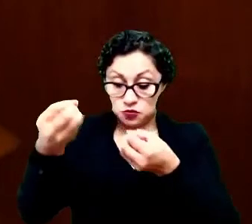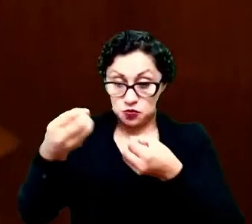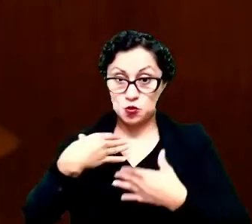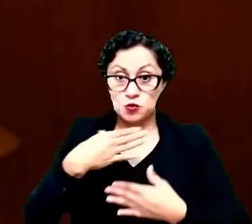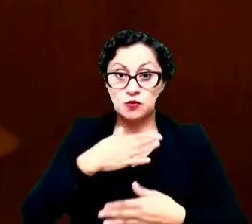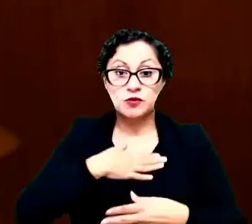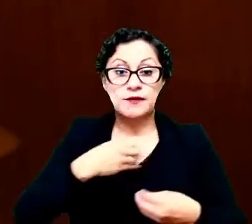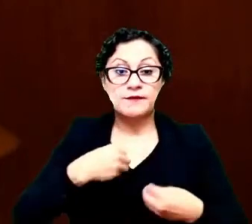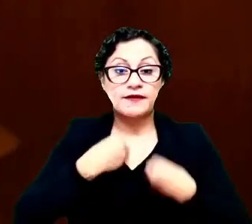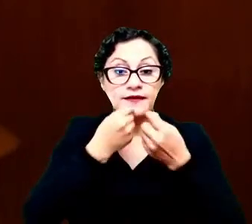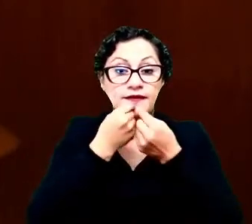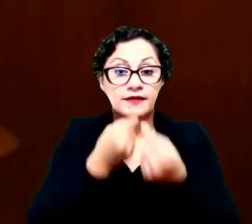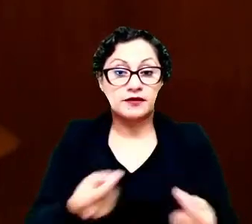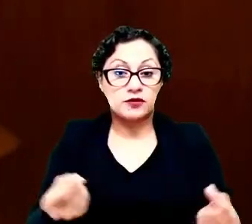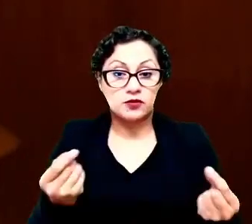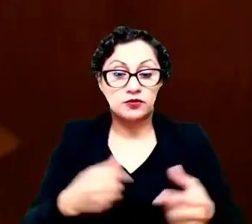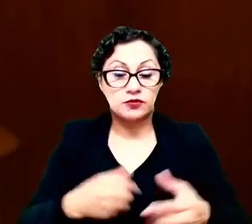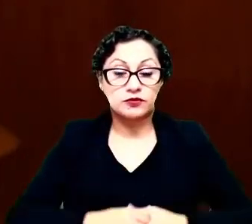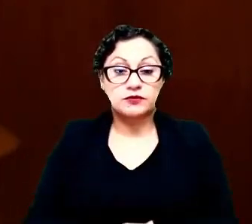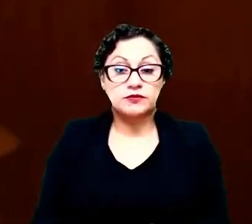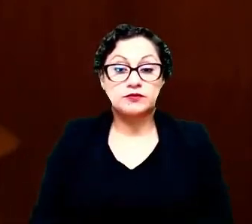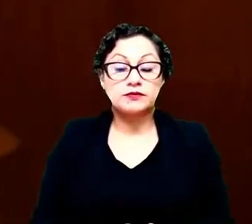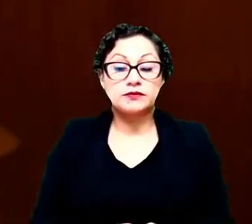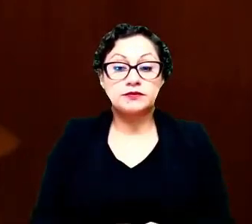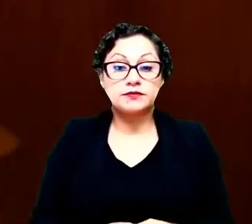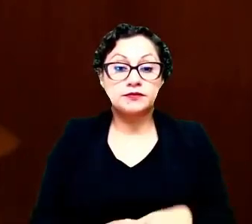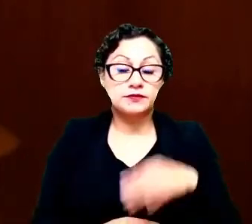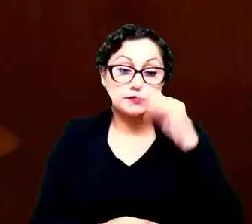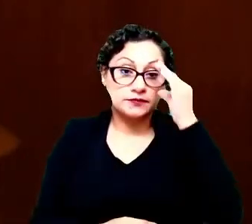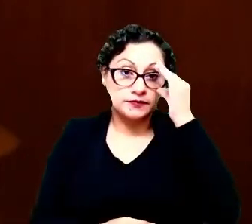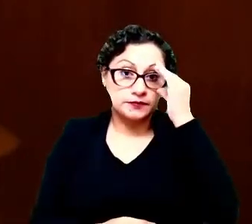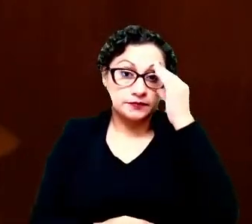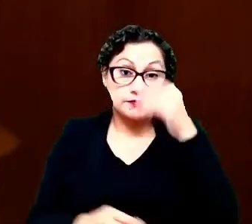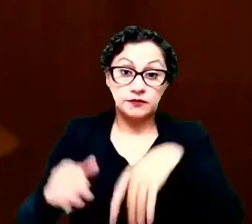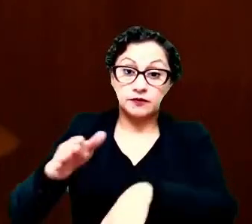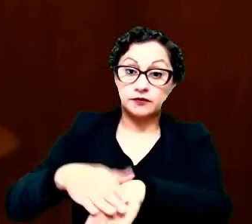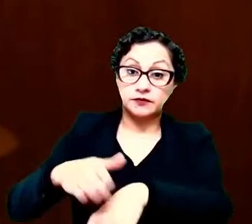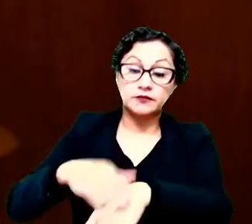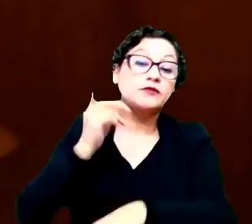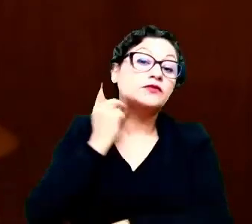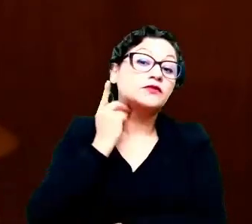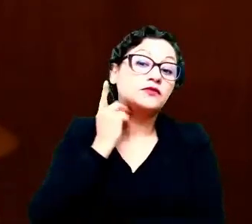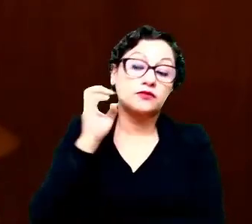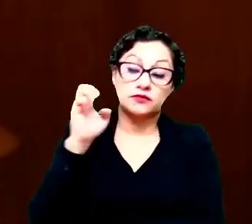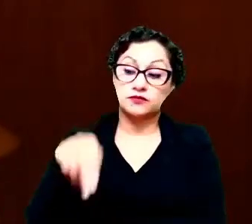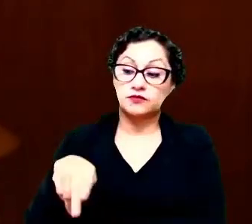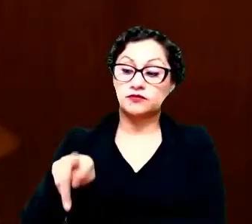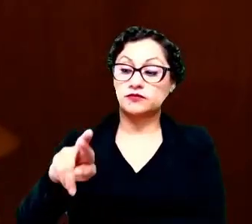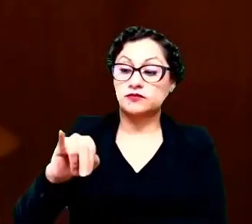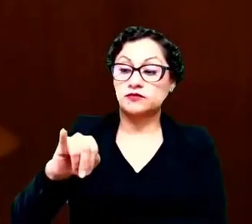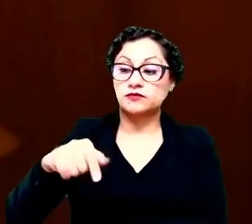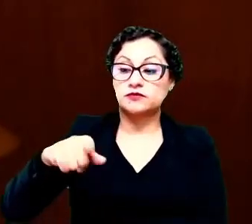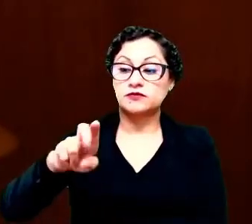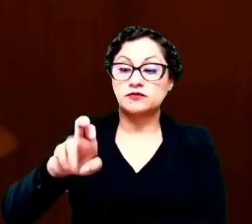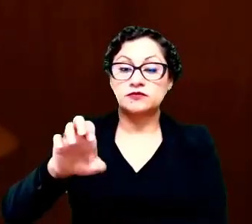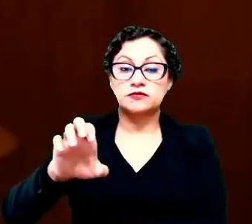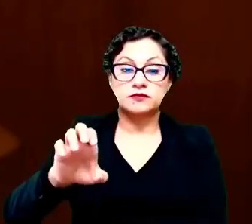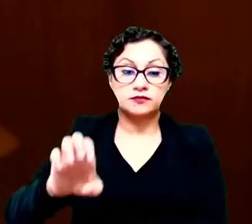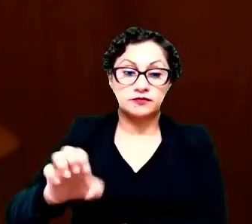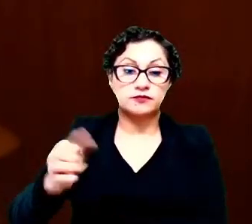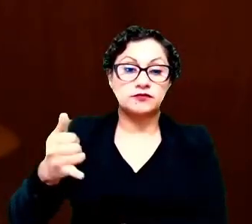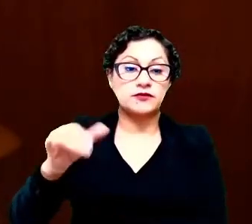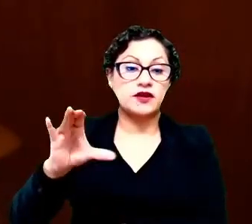mujeres diputado Enrique Jacob Rocha presidente de la mesa